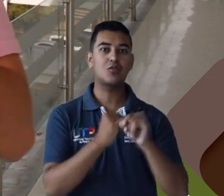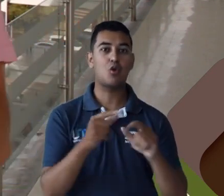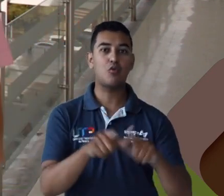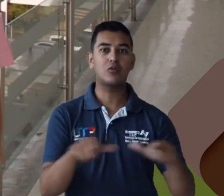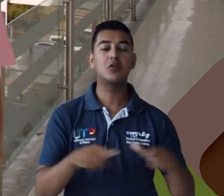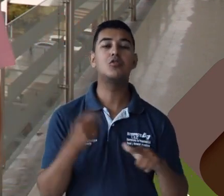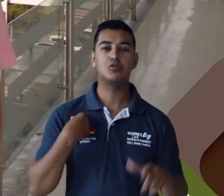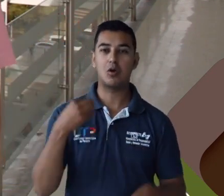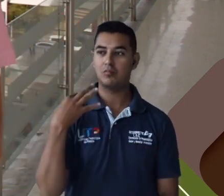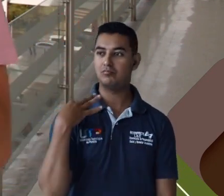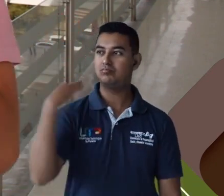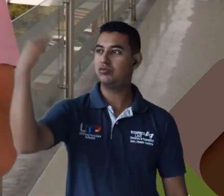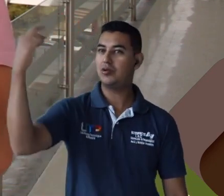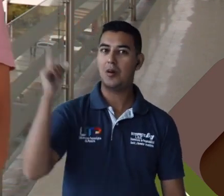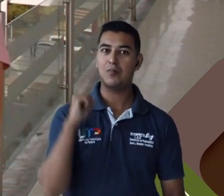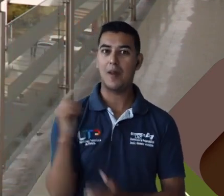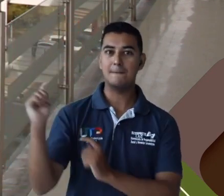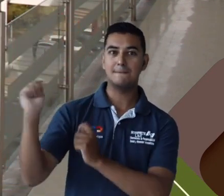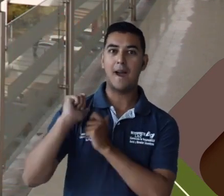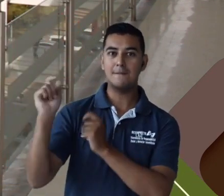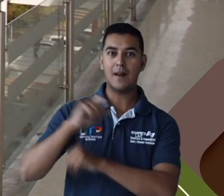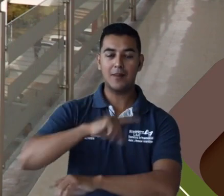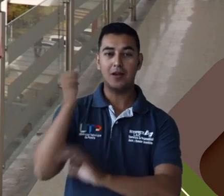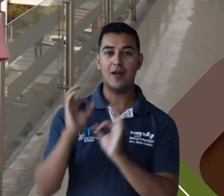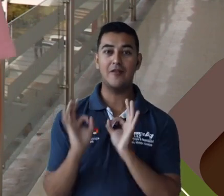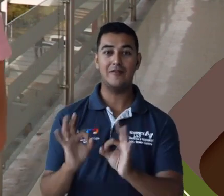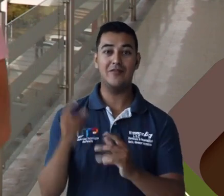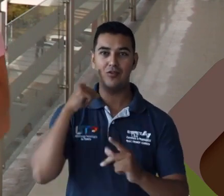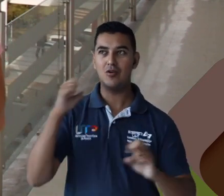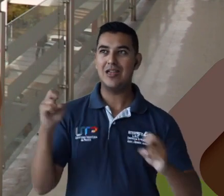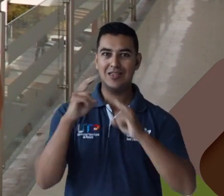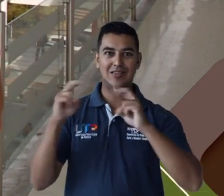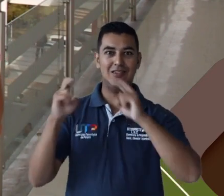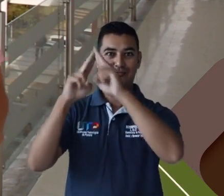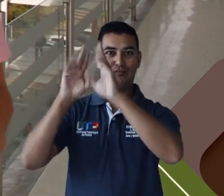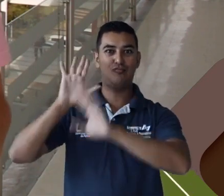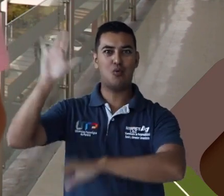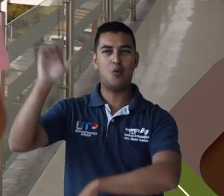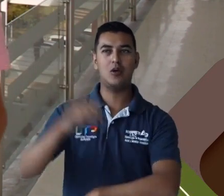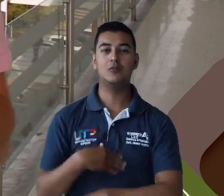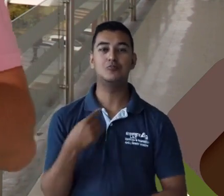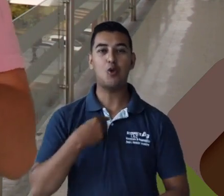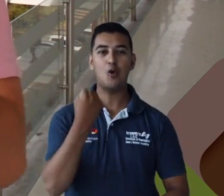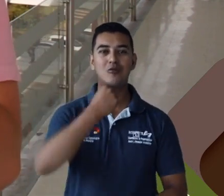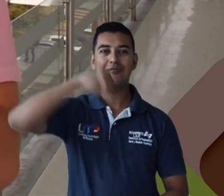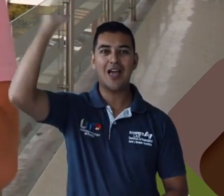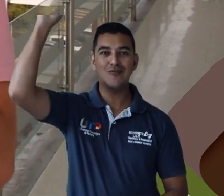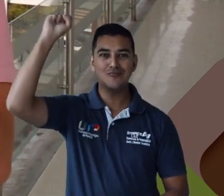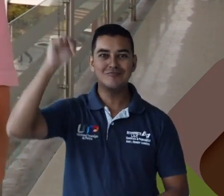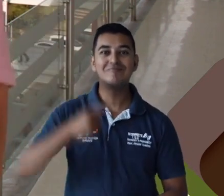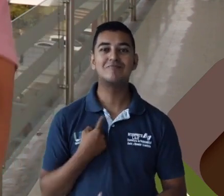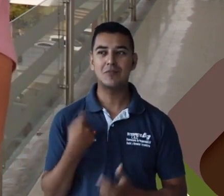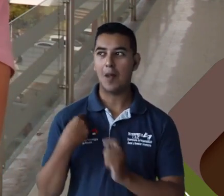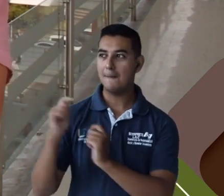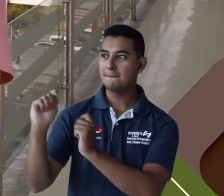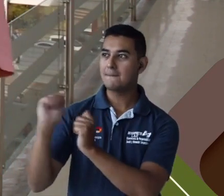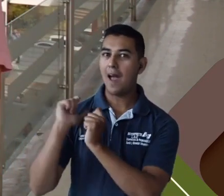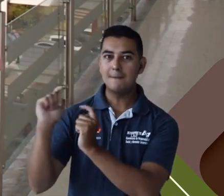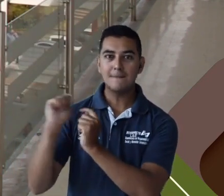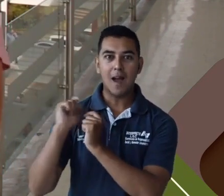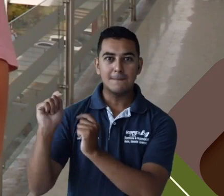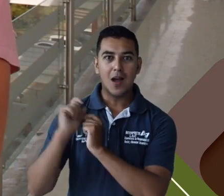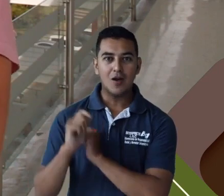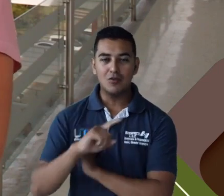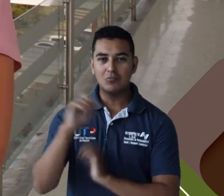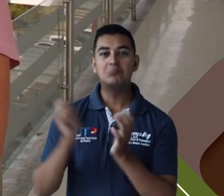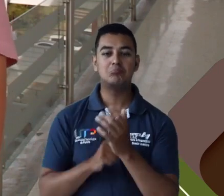para postularme como candidato a la beca de excelencia EIFEL, y la cual gano dándome la oportunidad de ser becado